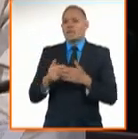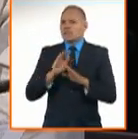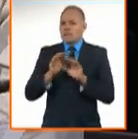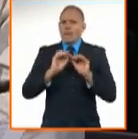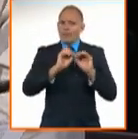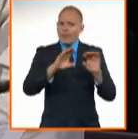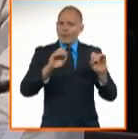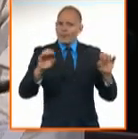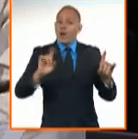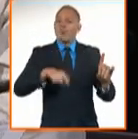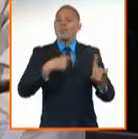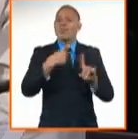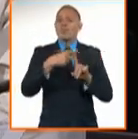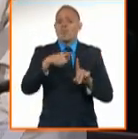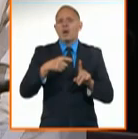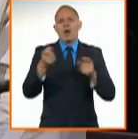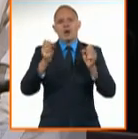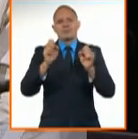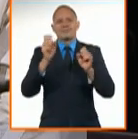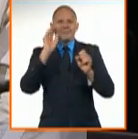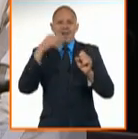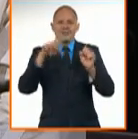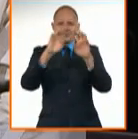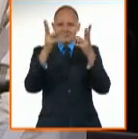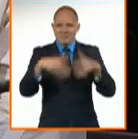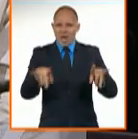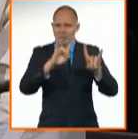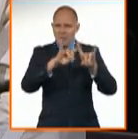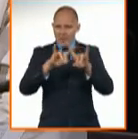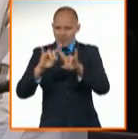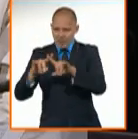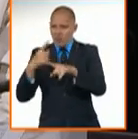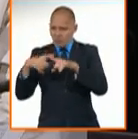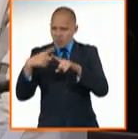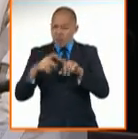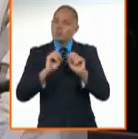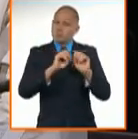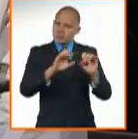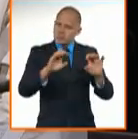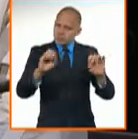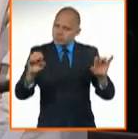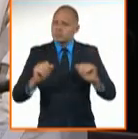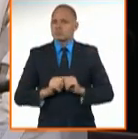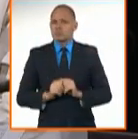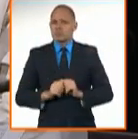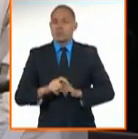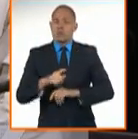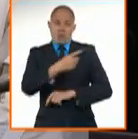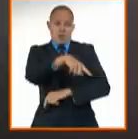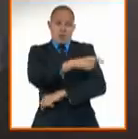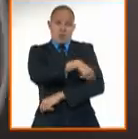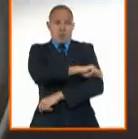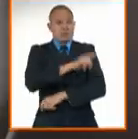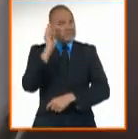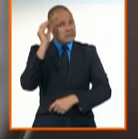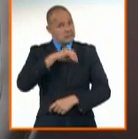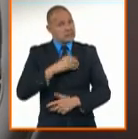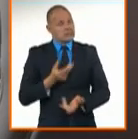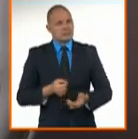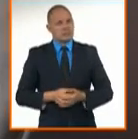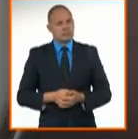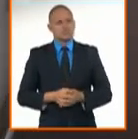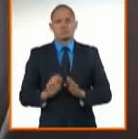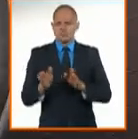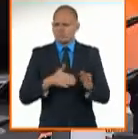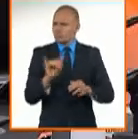cada empresa eléctrica a través de los distintos desde diferentes medios que dispongamos eso también se está haciendo bueno toda